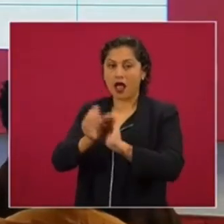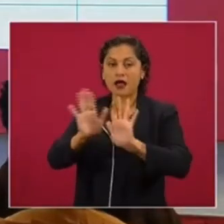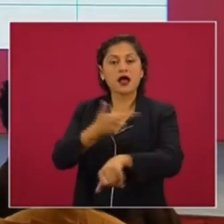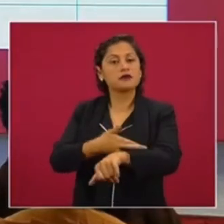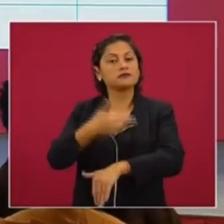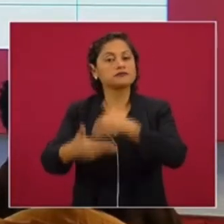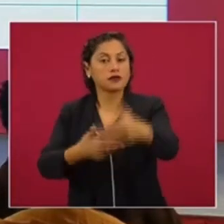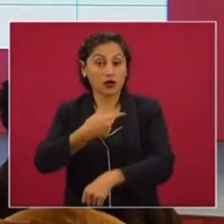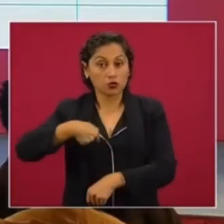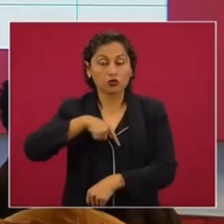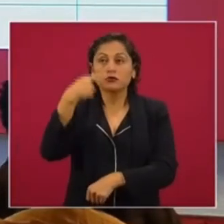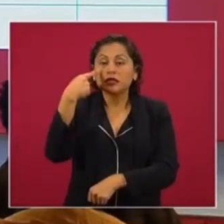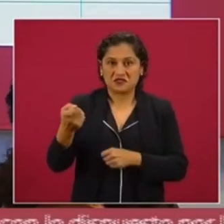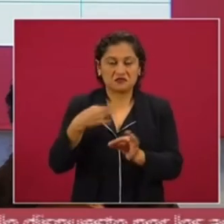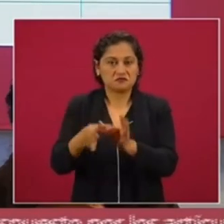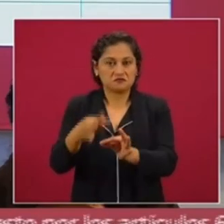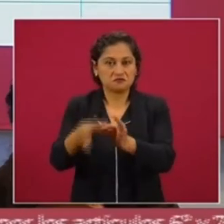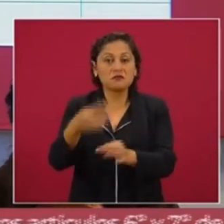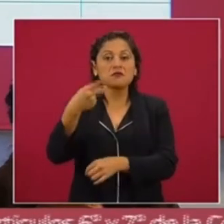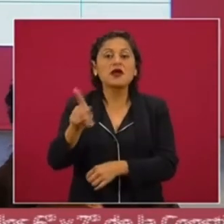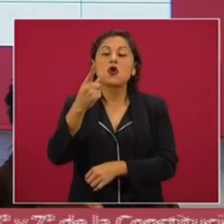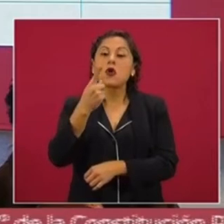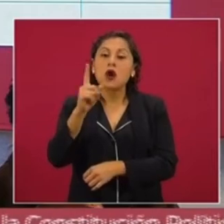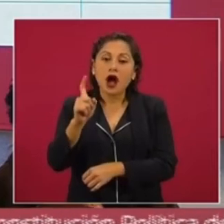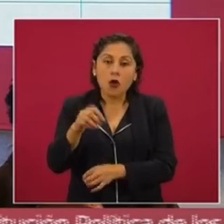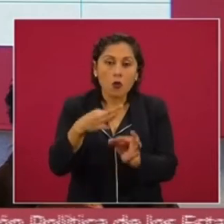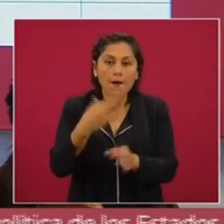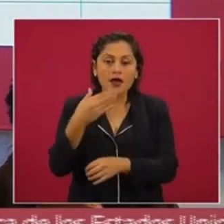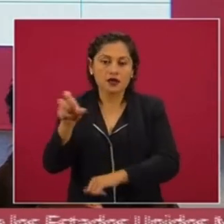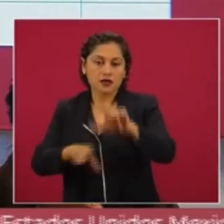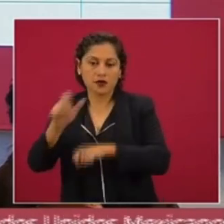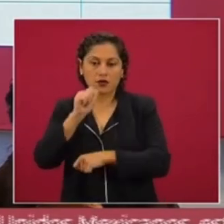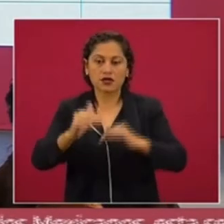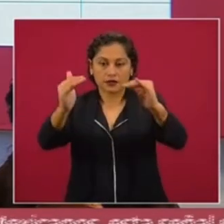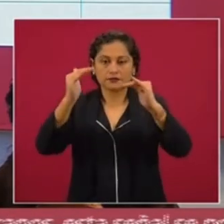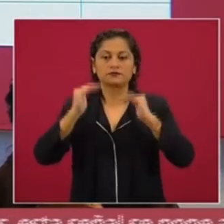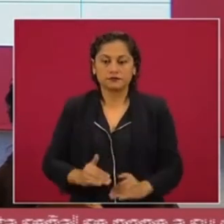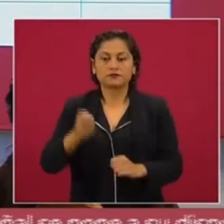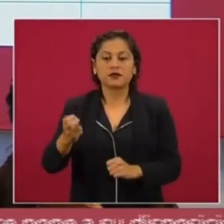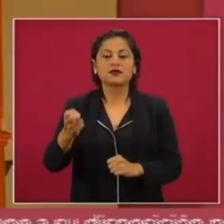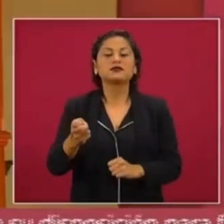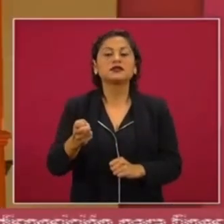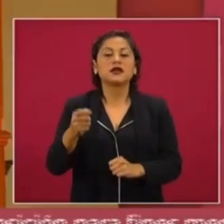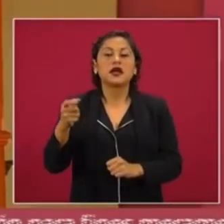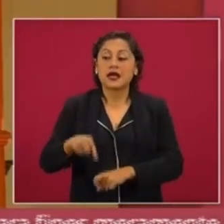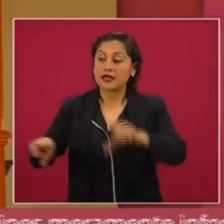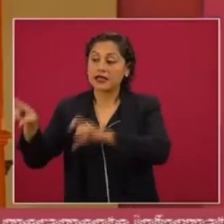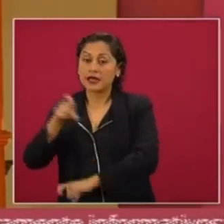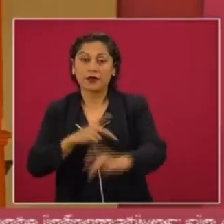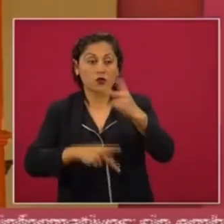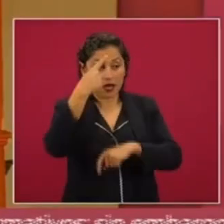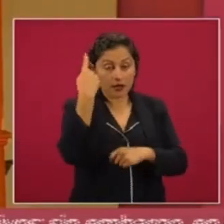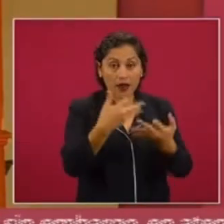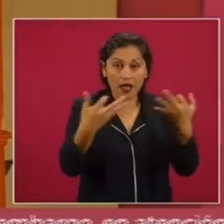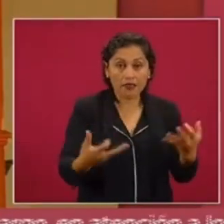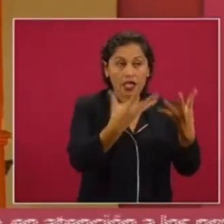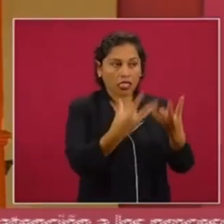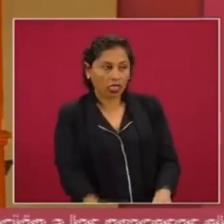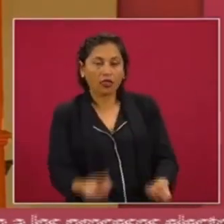potenciar sobre todo las hidroeléctricas. No usaremos métodos de extracción de materias primas que afecten la naturaleza y agoten las vertientes de agua,